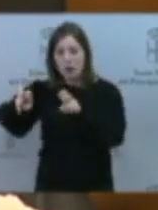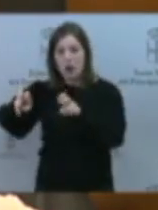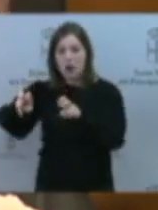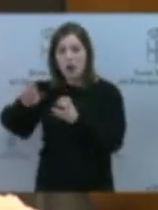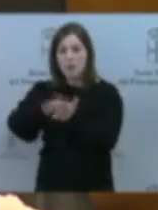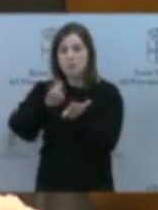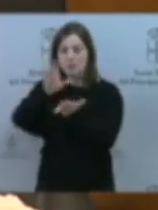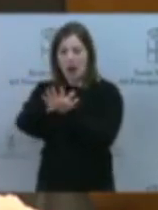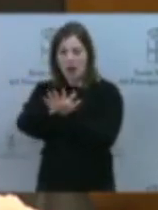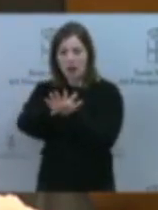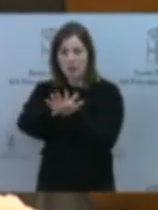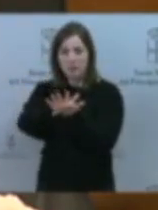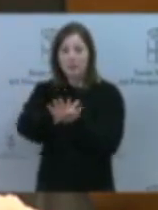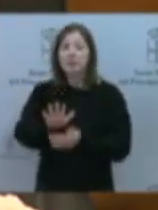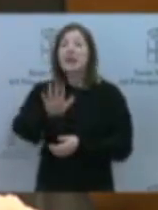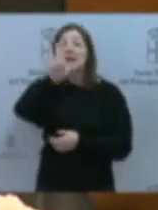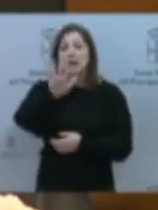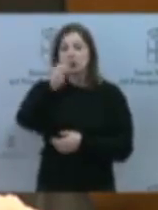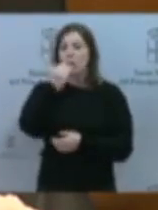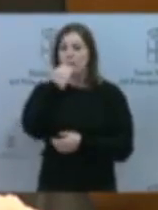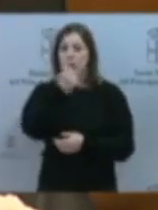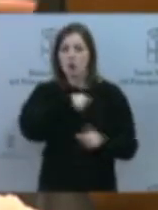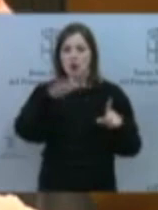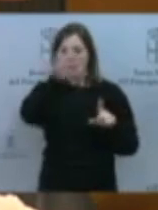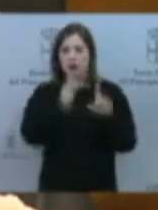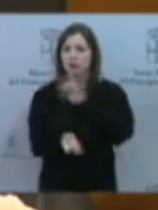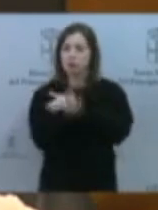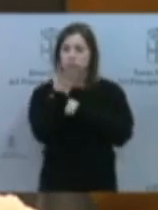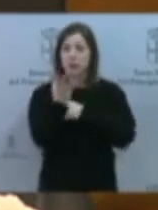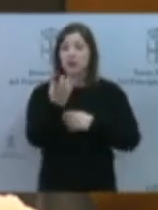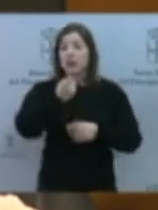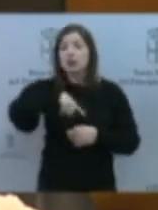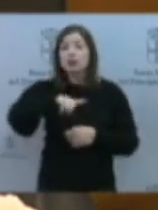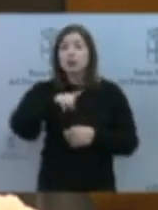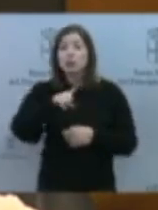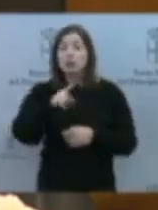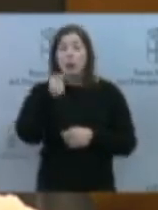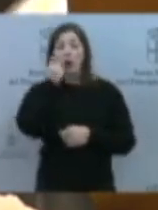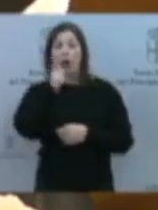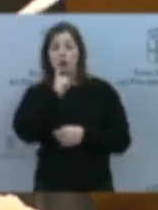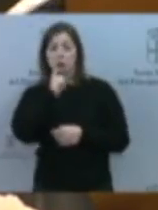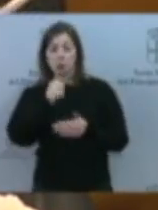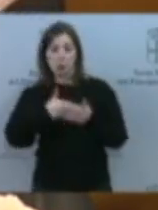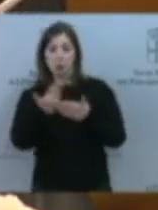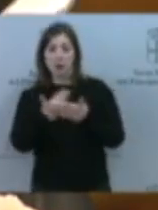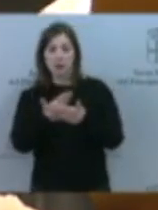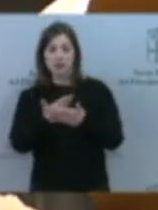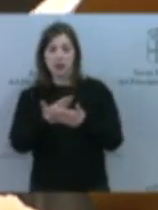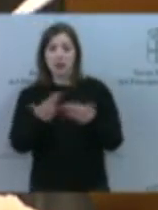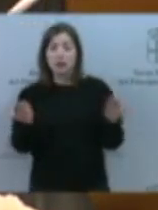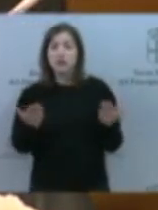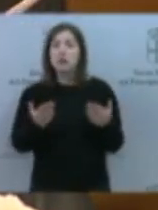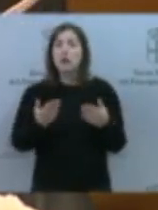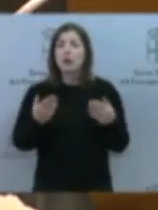Nacional. Y nos tenemos que enterar de lo poco que sabemos por la prensa. Representantes del Gobierno asturiano han dicho públicamente, y hoy aquí usted, que es la Junta General